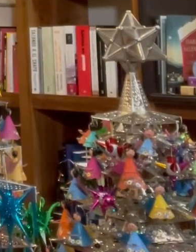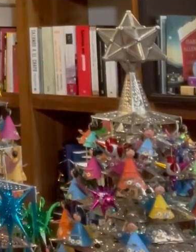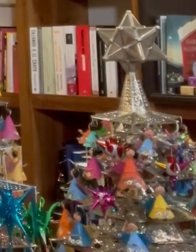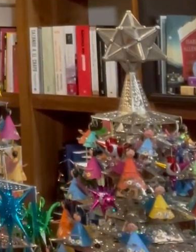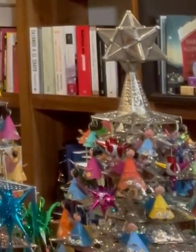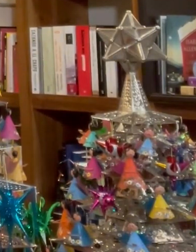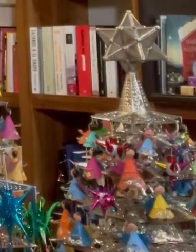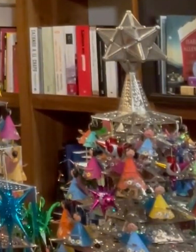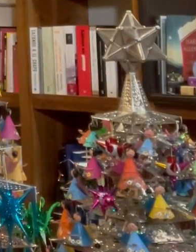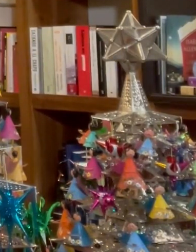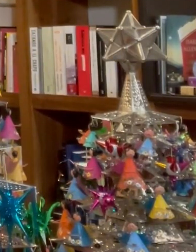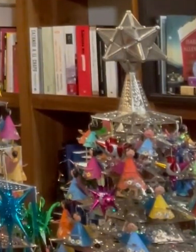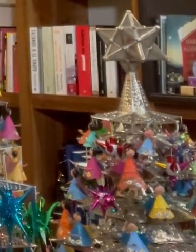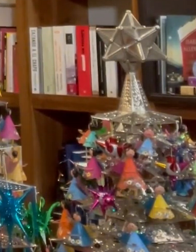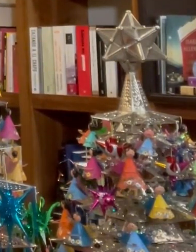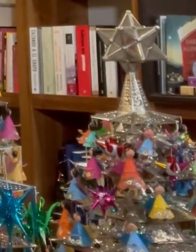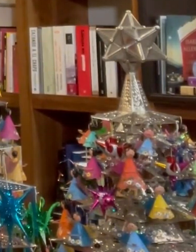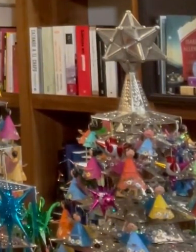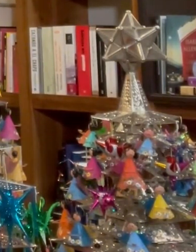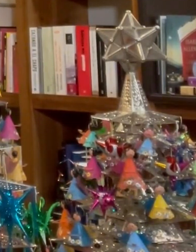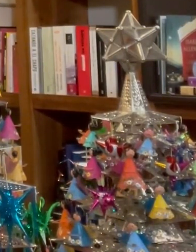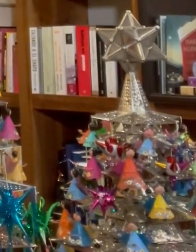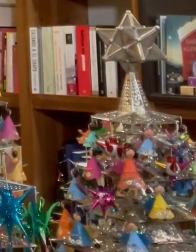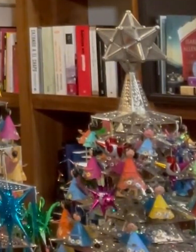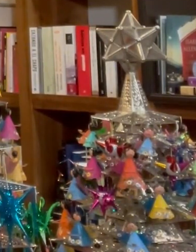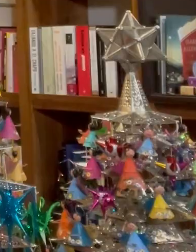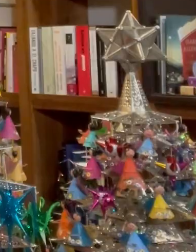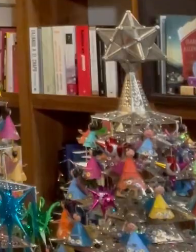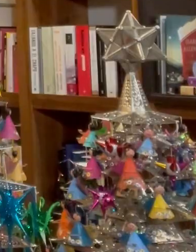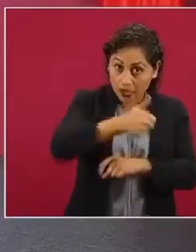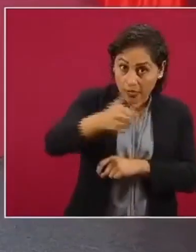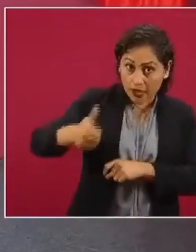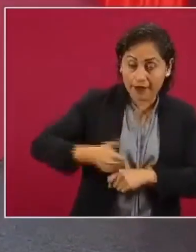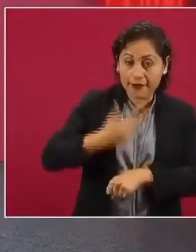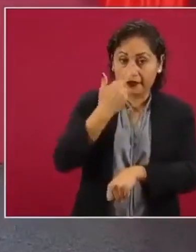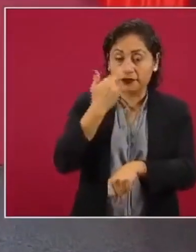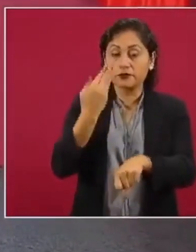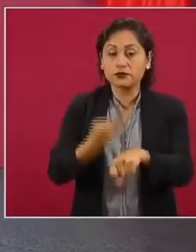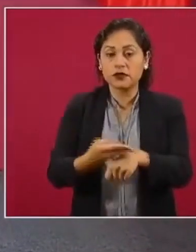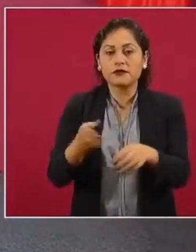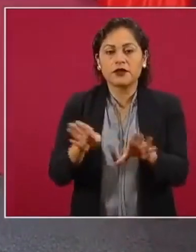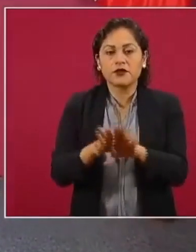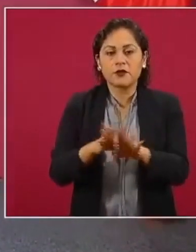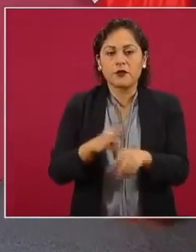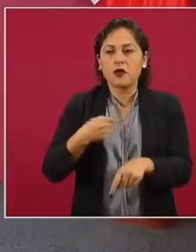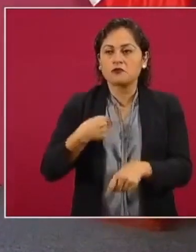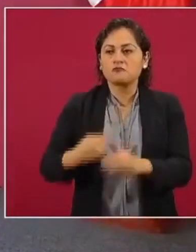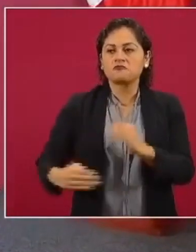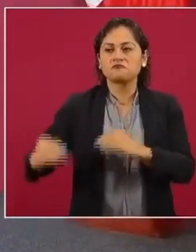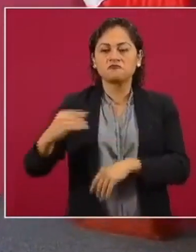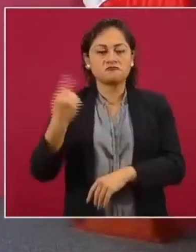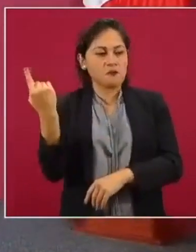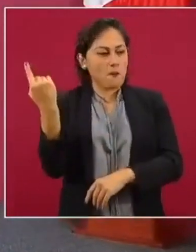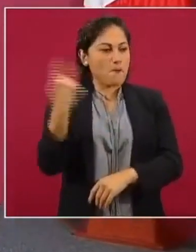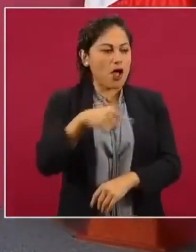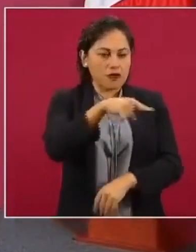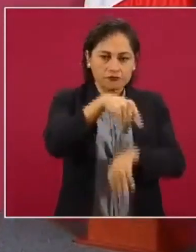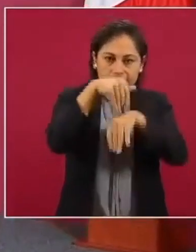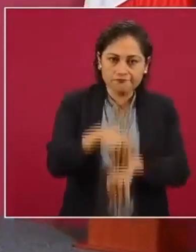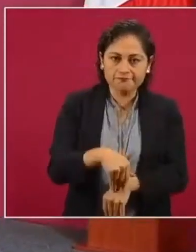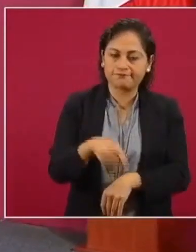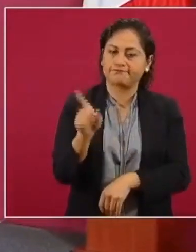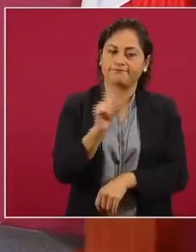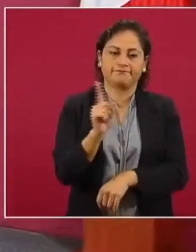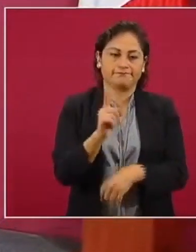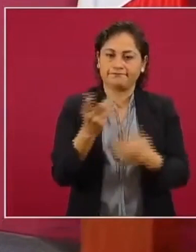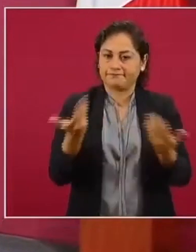acabó el charolazo en los accidentes de tránsito, por ejemplo. El presidente López Obrador pidió a la Fiscalía General de la República